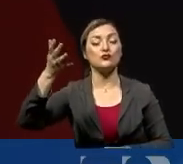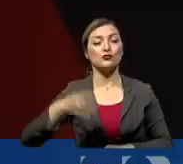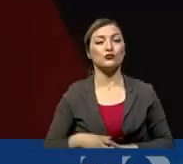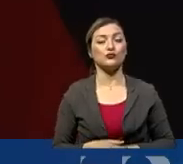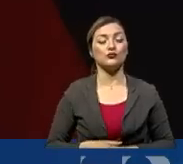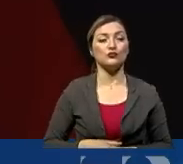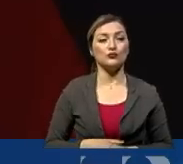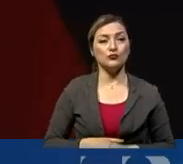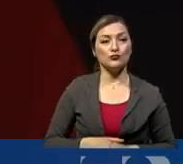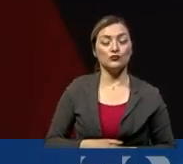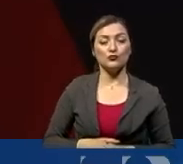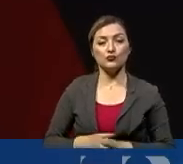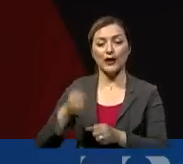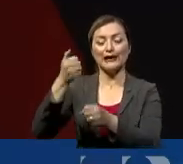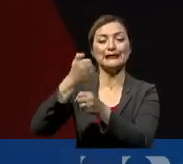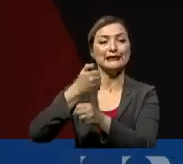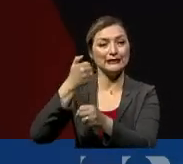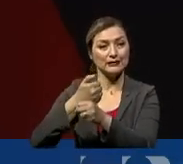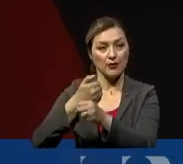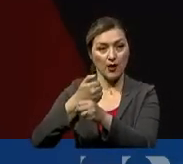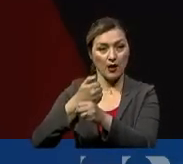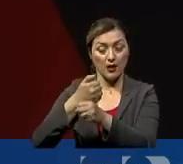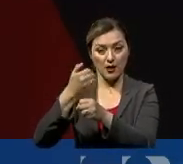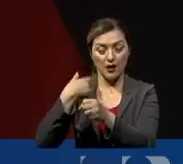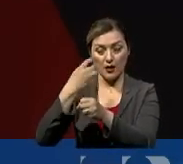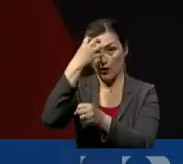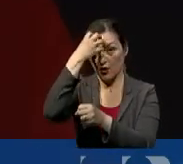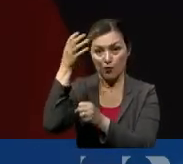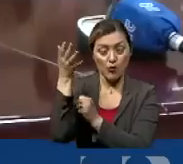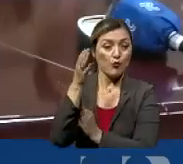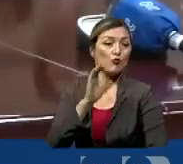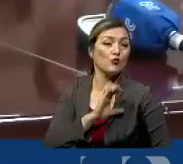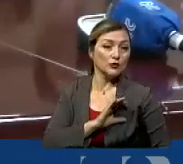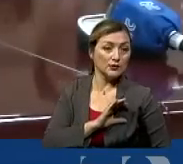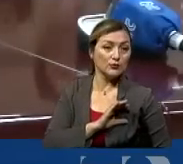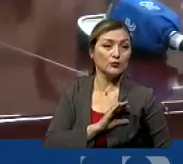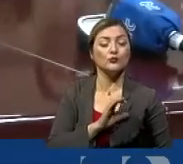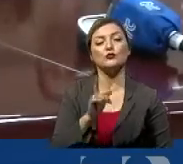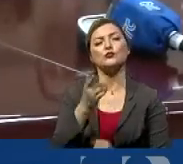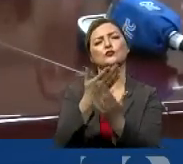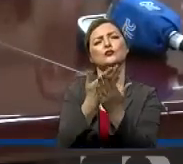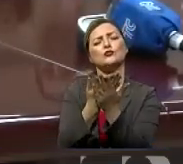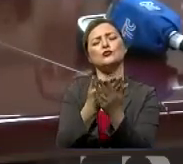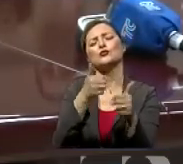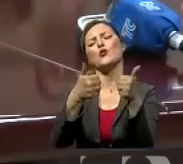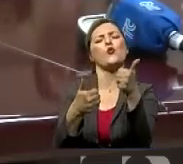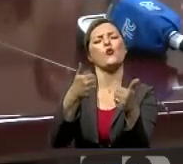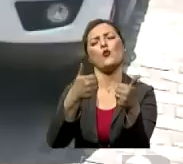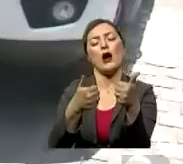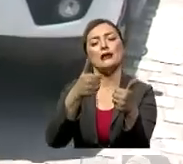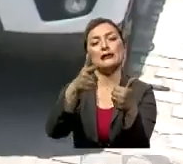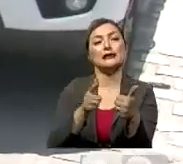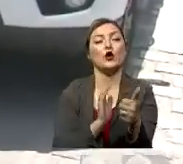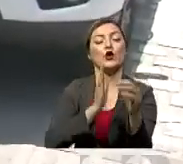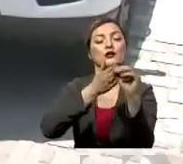que laboran en el subsistema educativo municipal. La iniciativa principal es brindar seguridad ciudadana